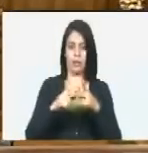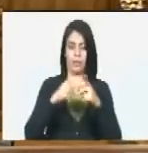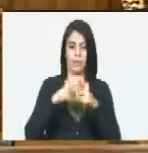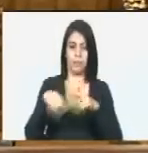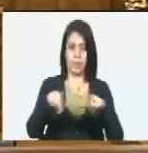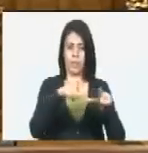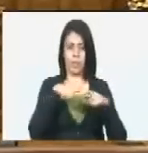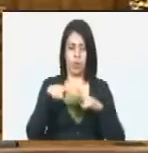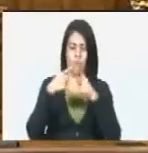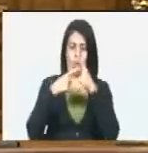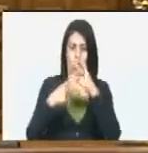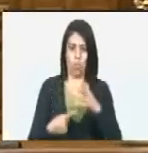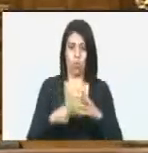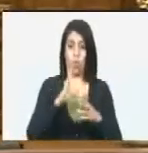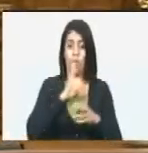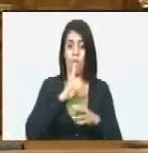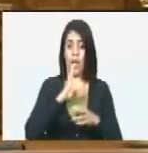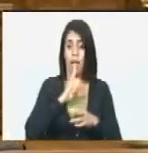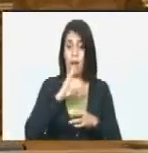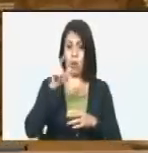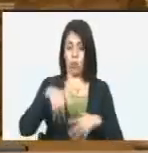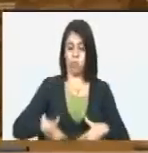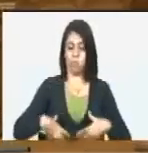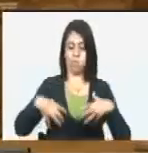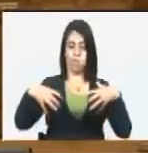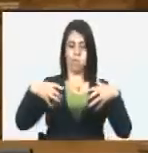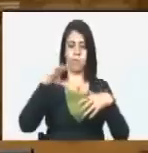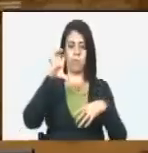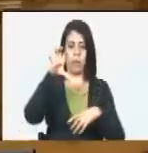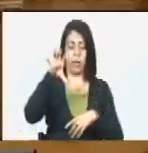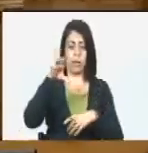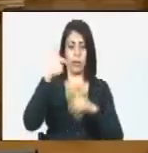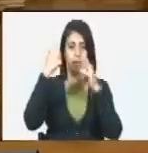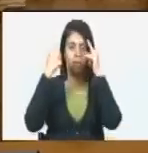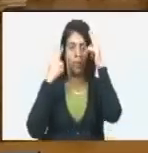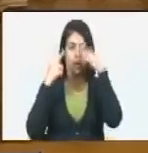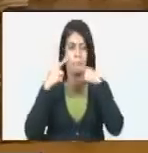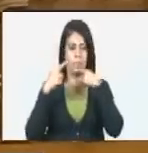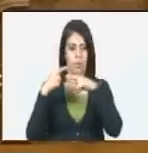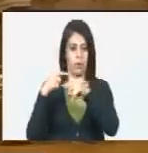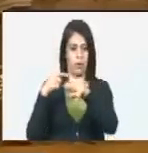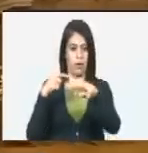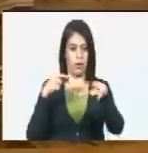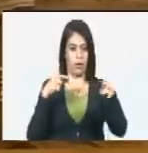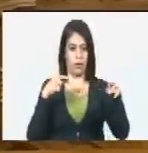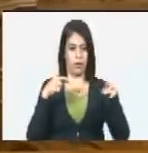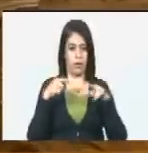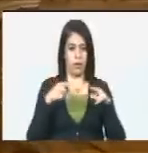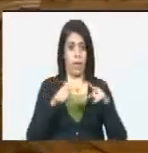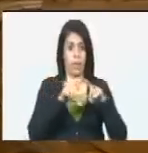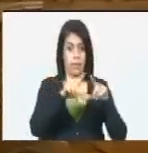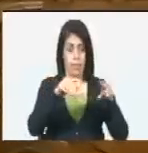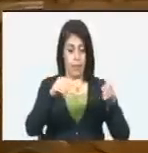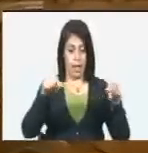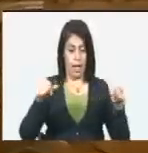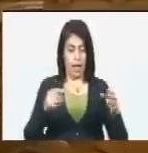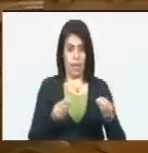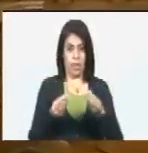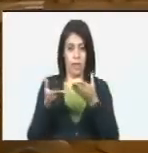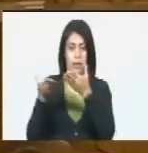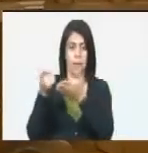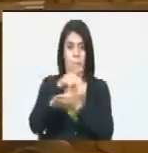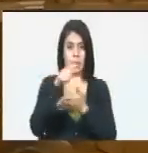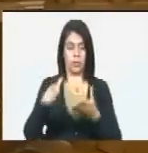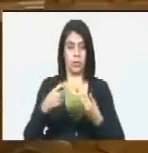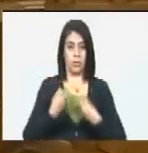otros banqueros de este país. Y el comandante Chávez dijo, vamos a entregarle las tierras a los habitantes de La Vega,